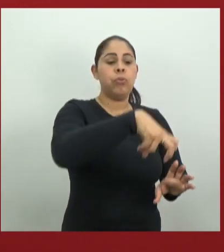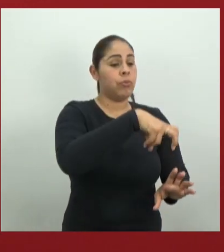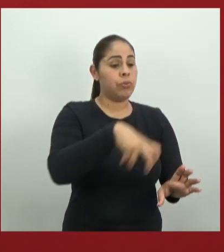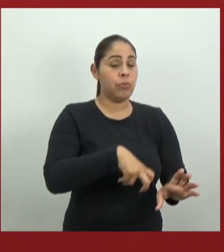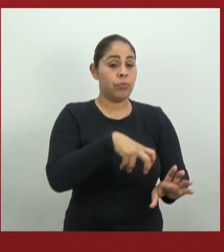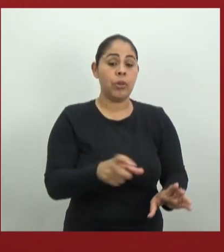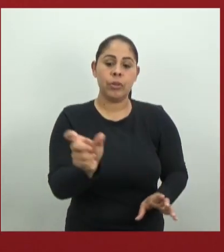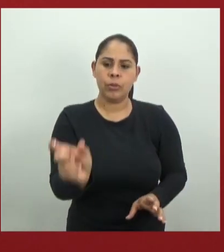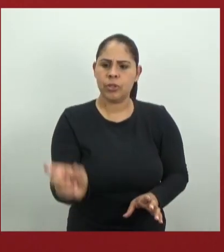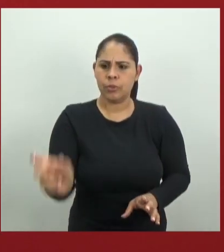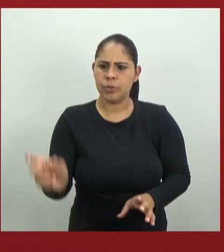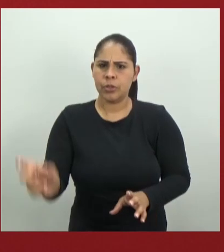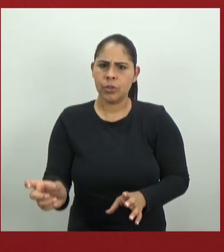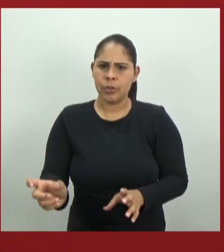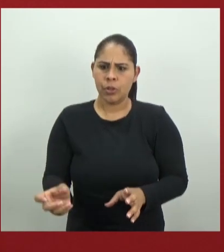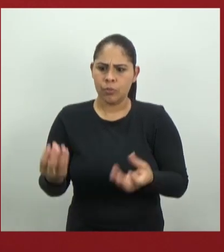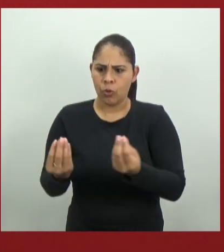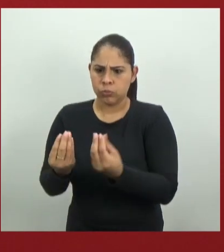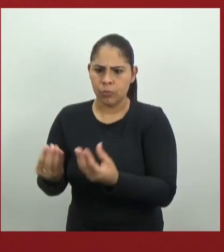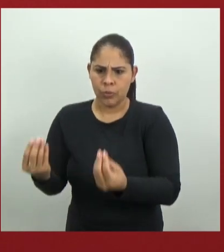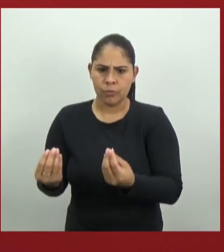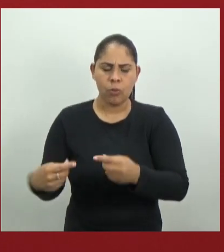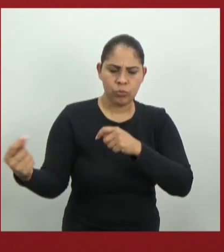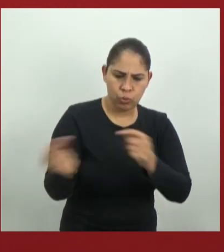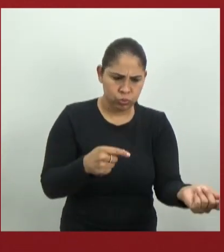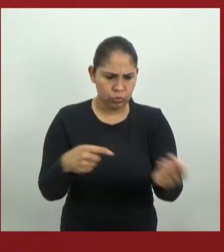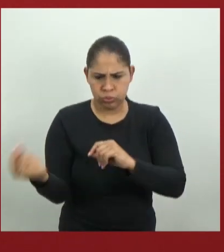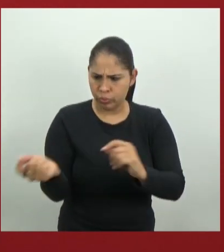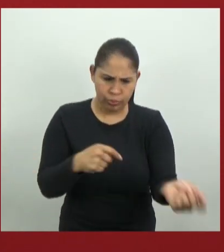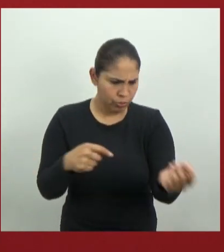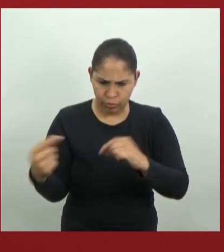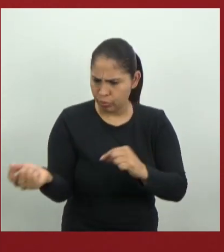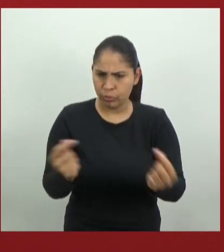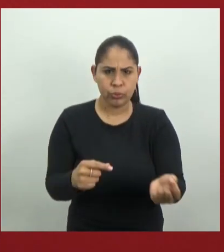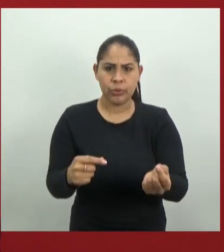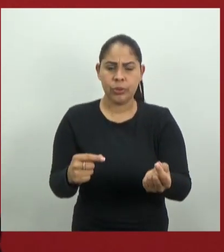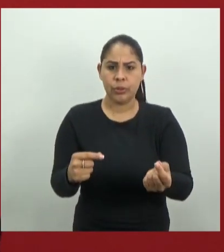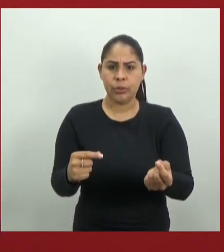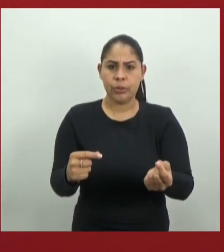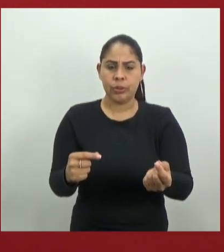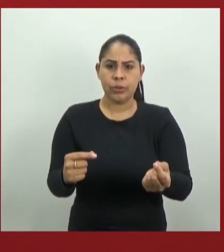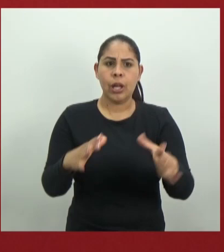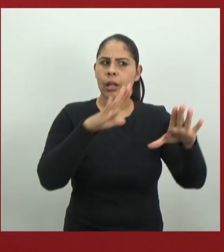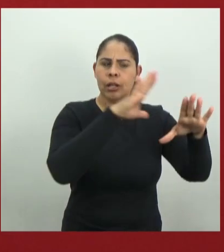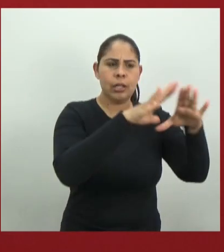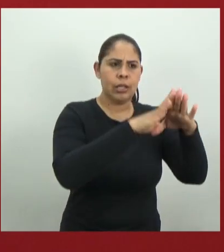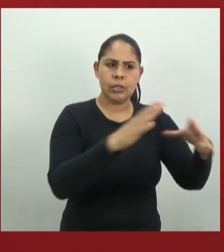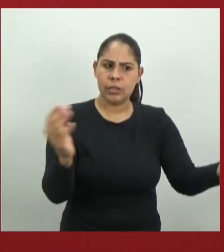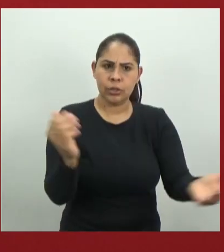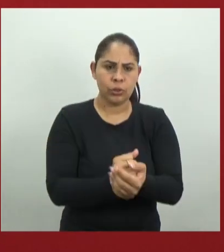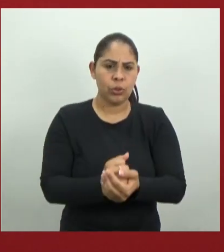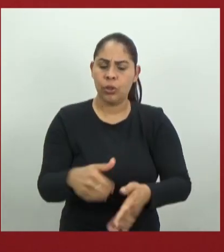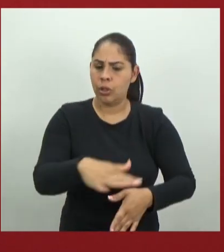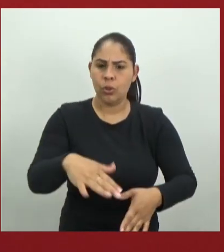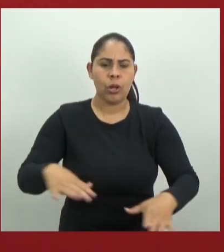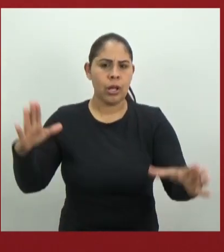gran multitud estaba discutiendo. ¿Sabes qué, queridos? Todo lugar, toda iglesia, todo ministerio,